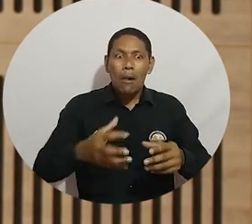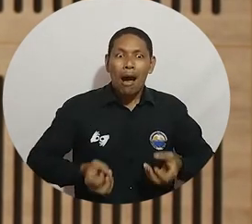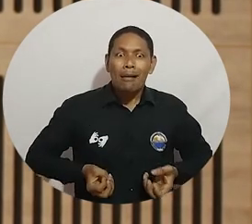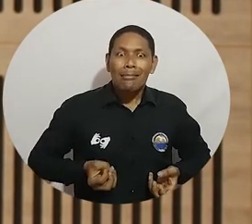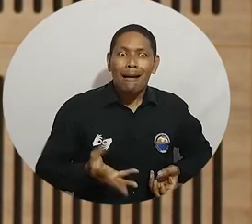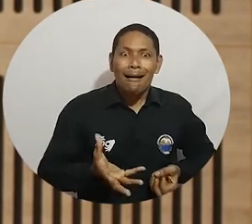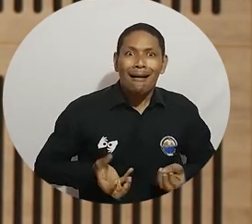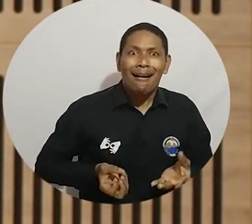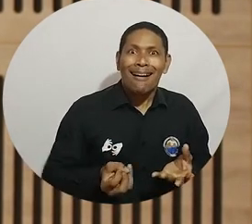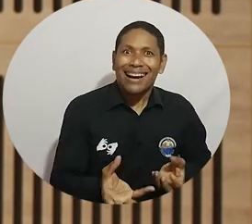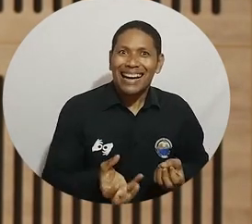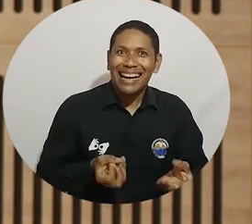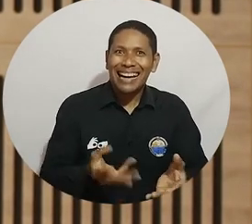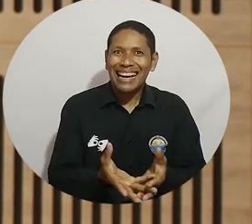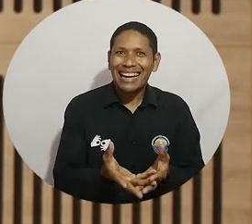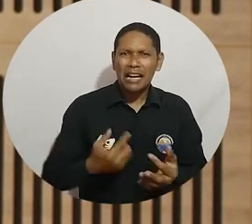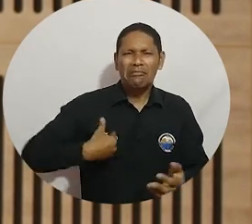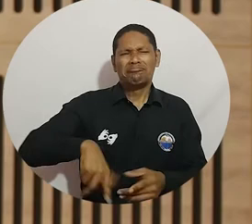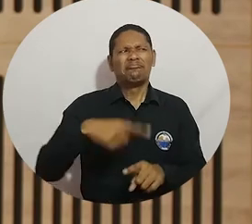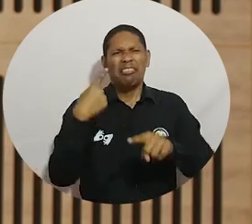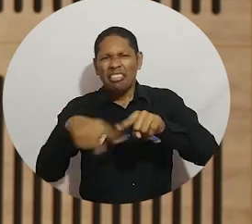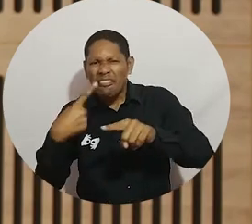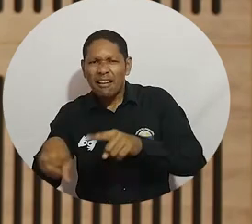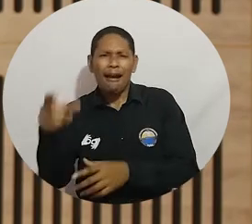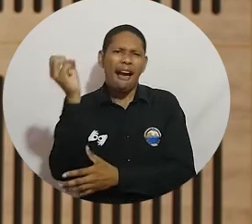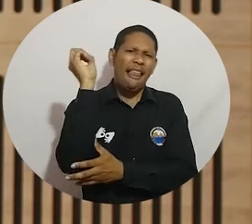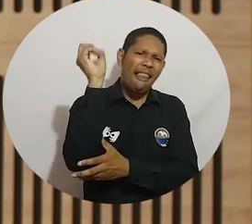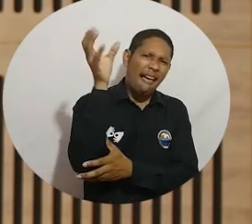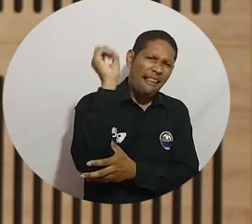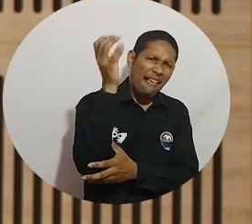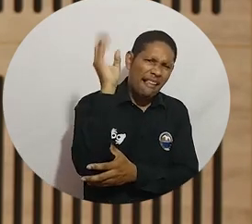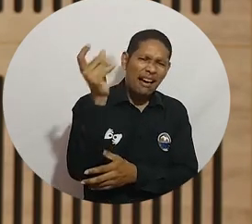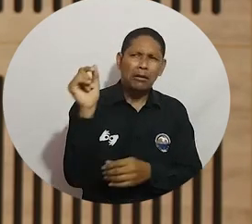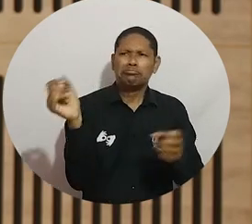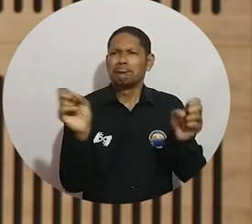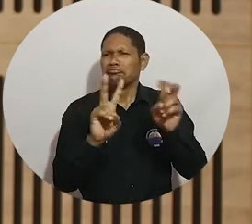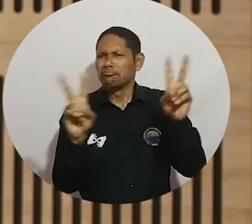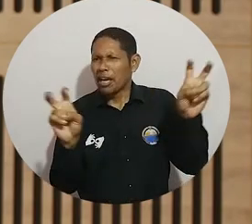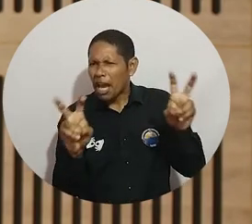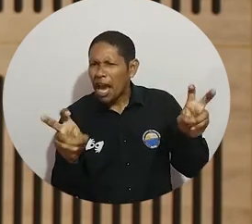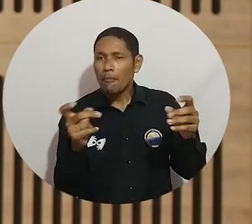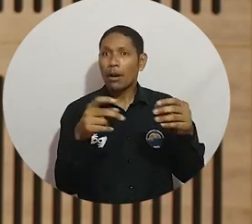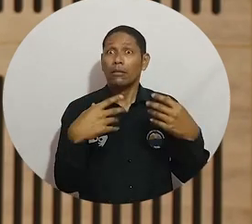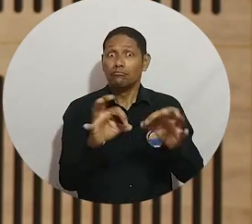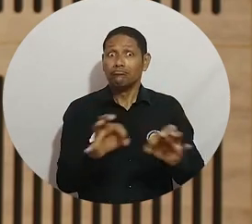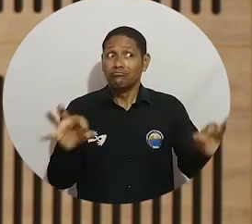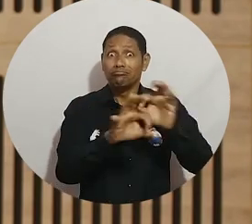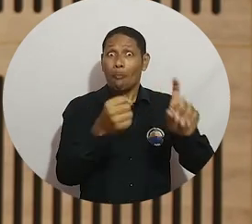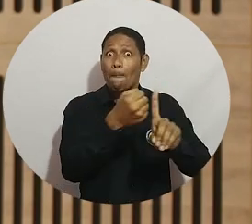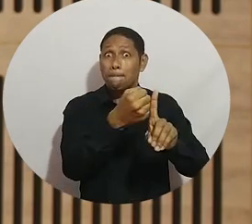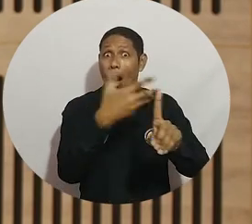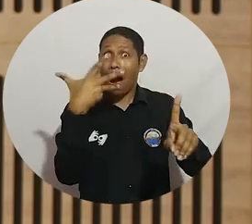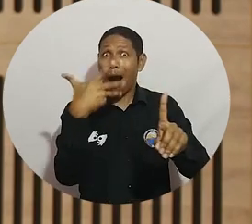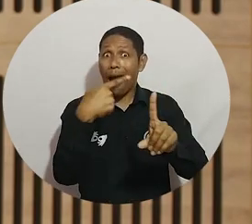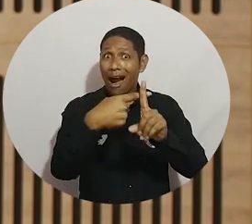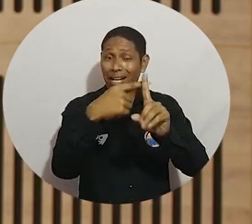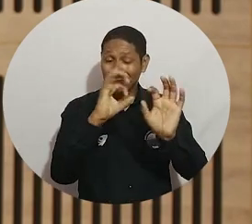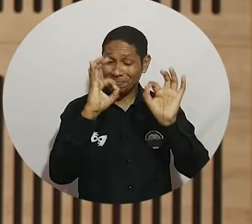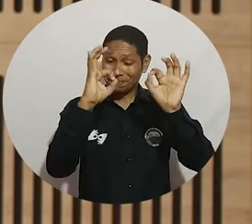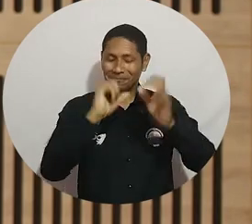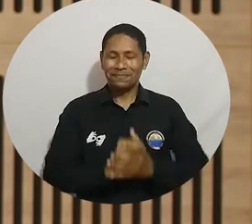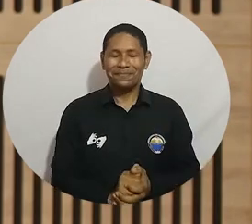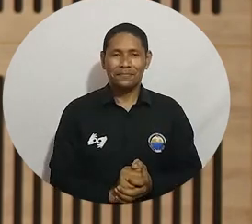la ciudad. Hemos querido disertar sobre varias temáticas que consideramos tienen un gran impacto